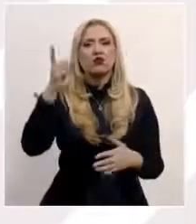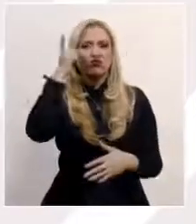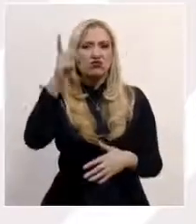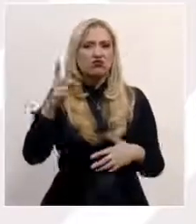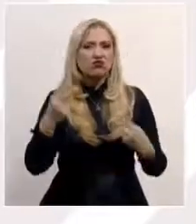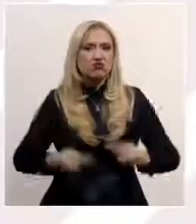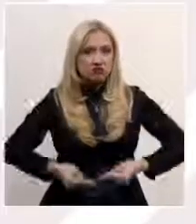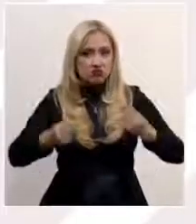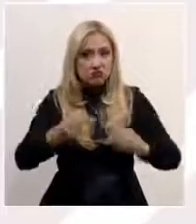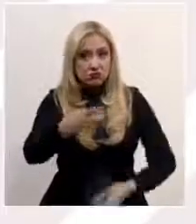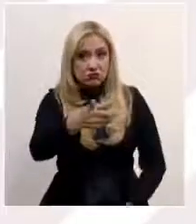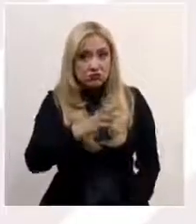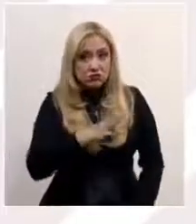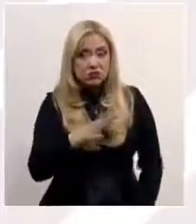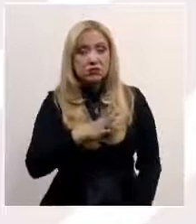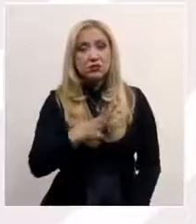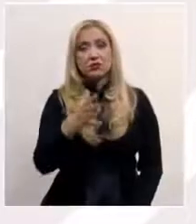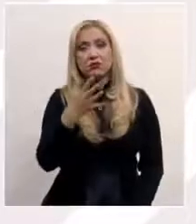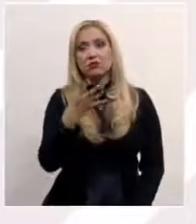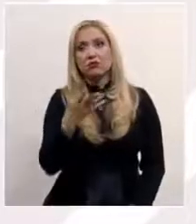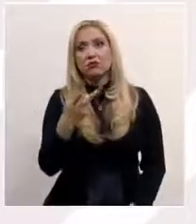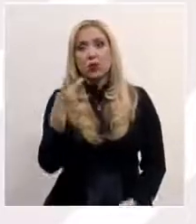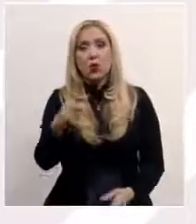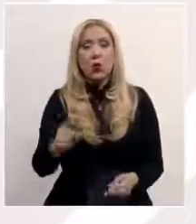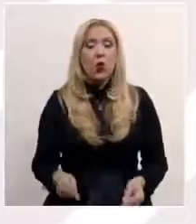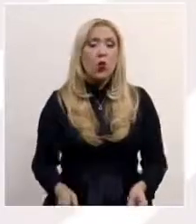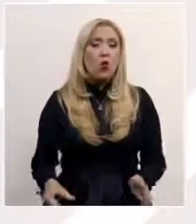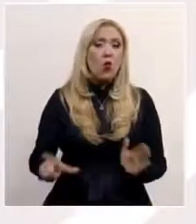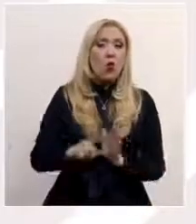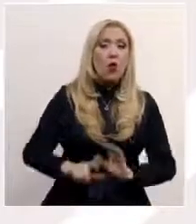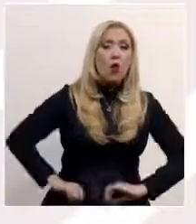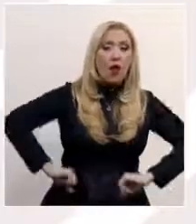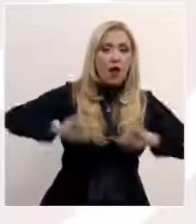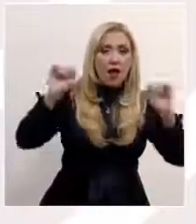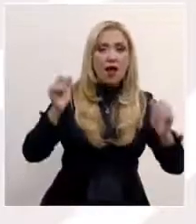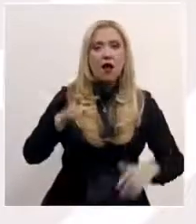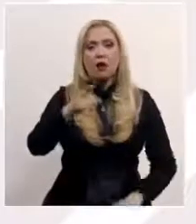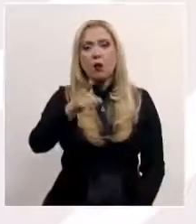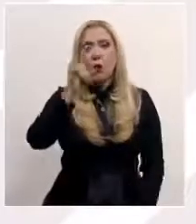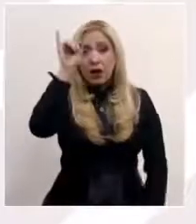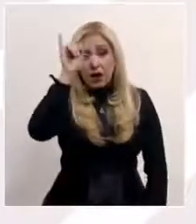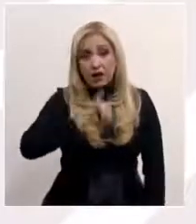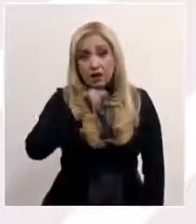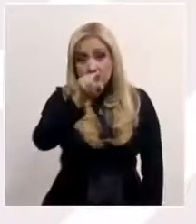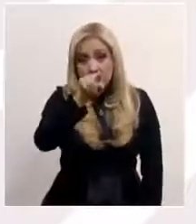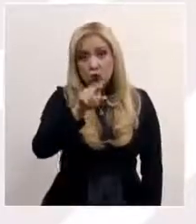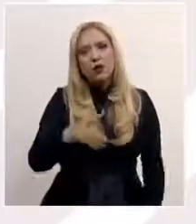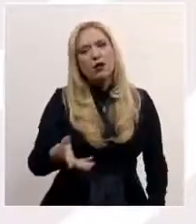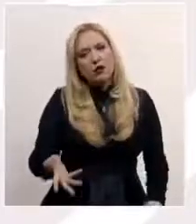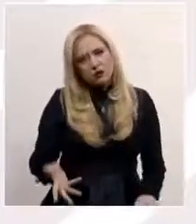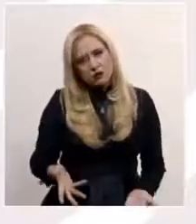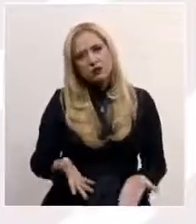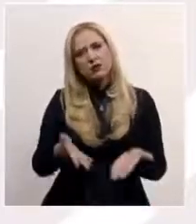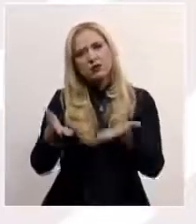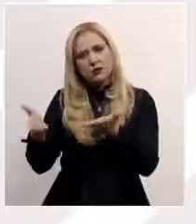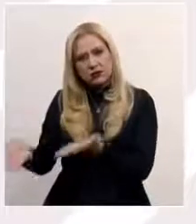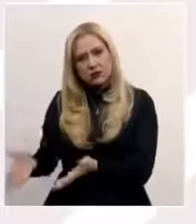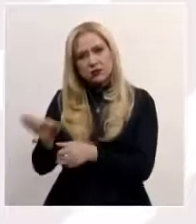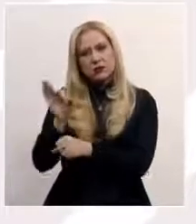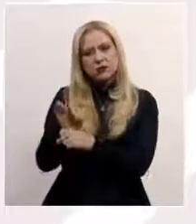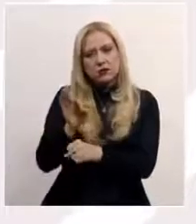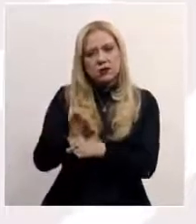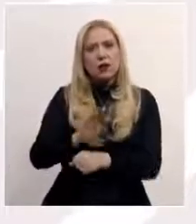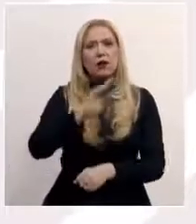empresarios, jefes y jefas, ¿no? Que están en sus manos fomentar la conciliación, proteger